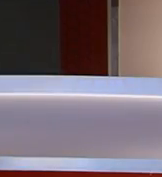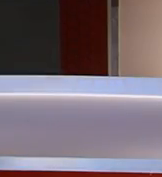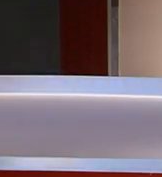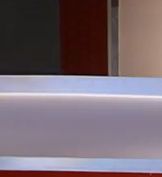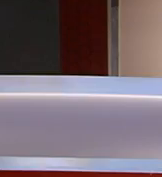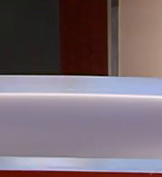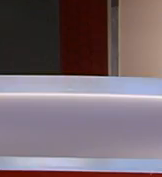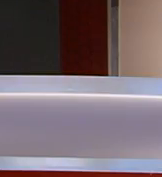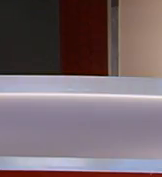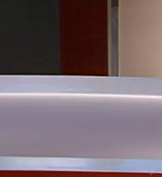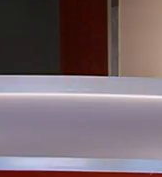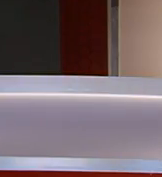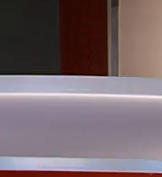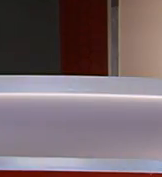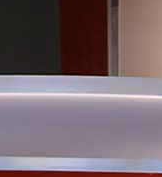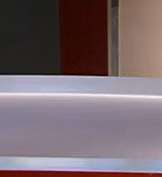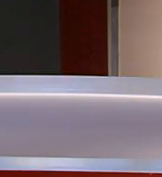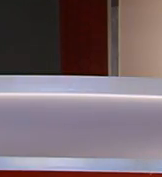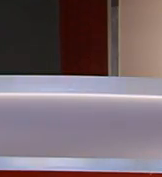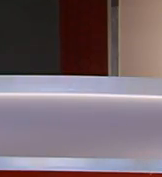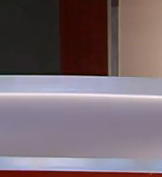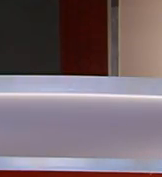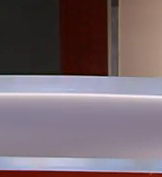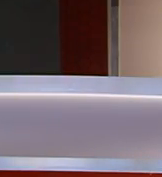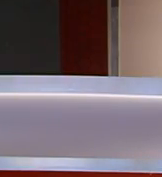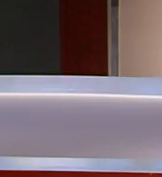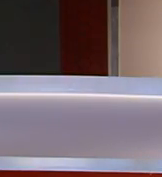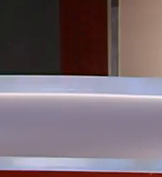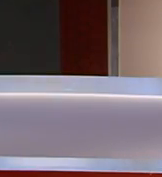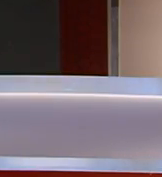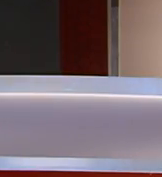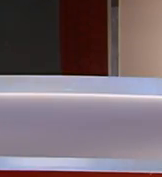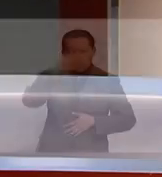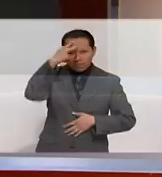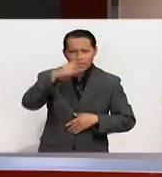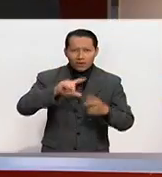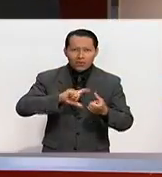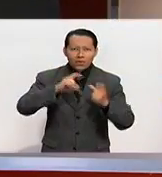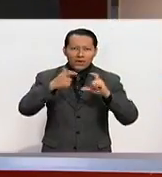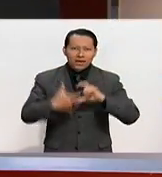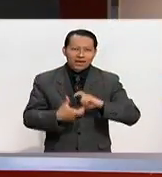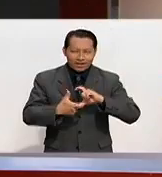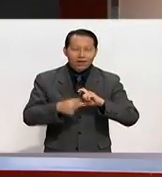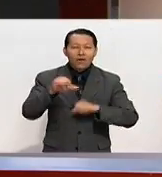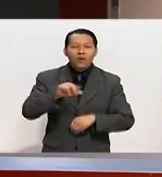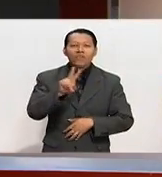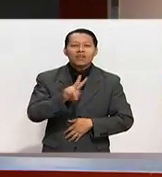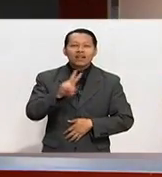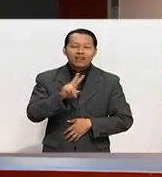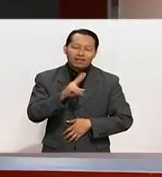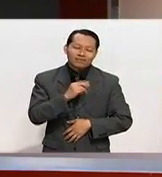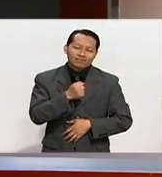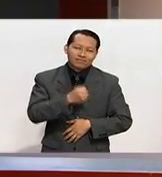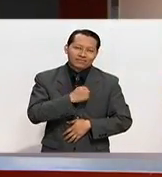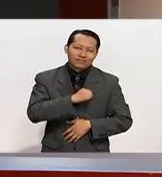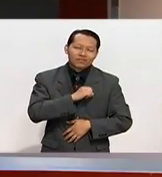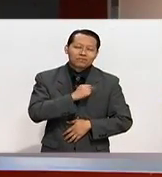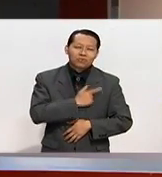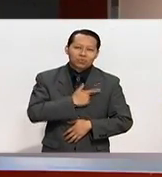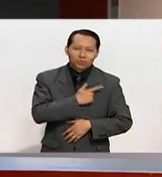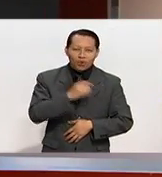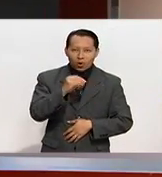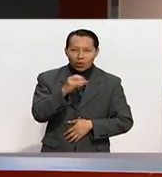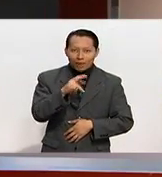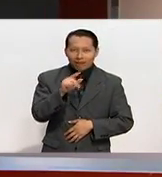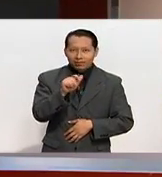¿Qué tal? Muy buenos días, qué gusto que nos acompañe en una edición más de México al Día. Hoy es viernes, saludo con mucho gusto como cada mañana a Omar Cepeda.